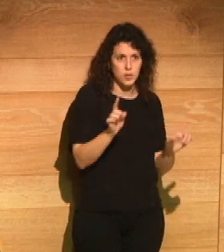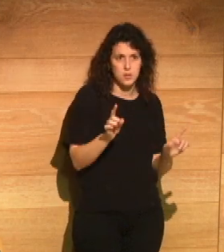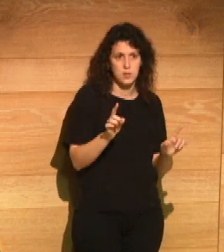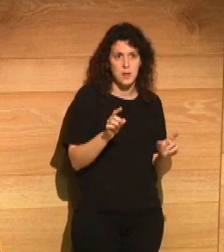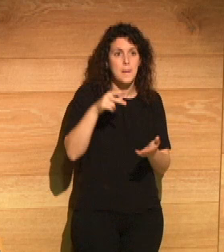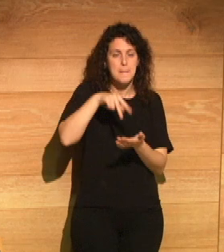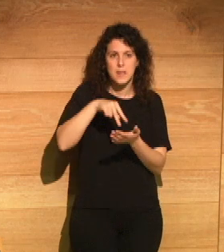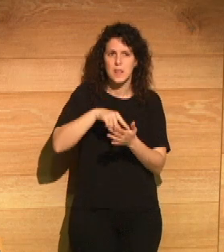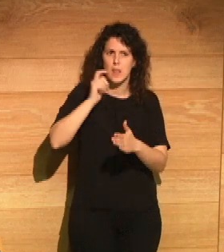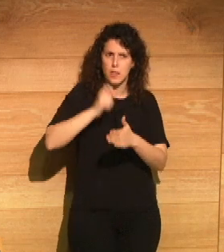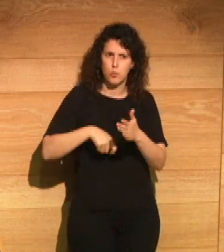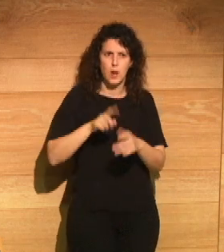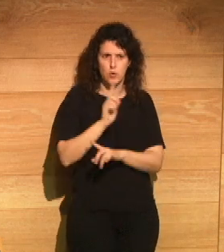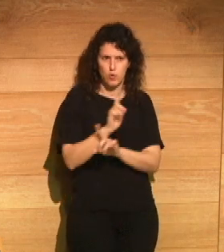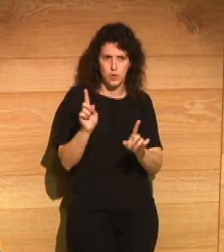sino casi